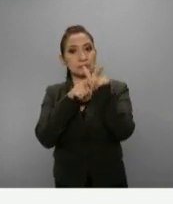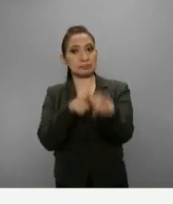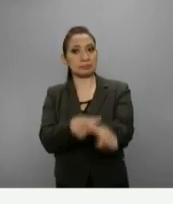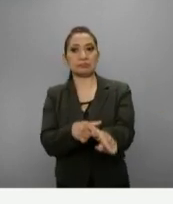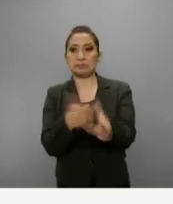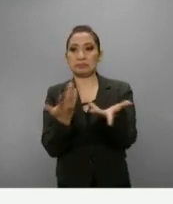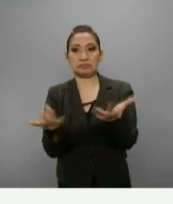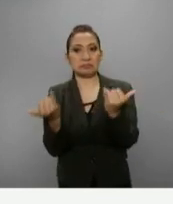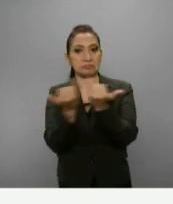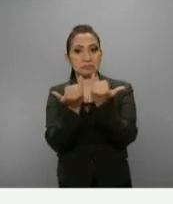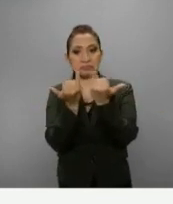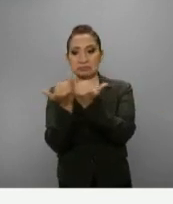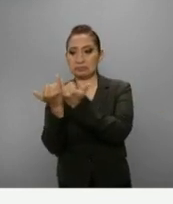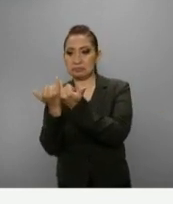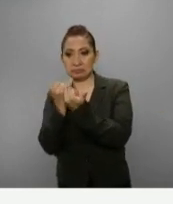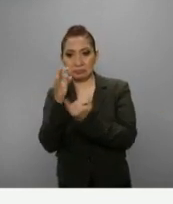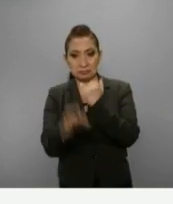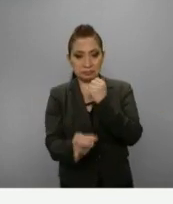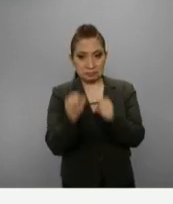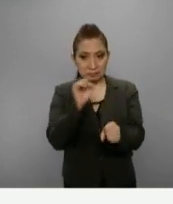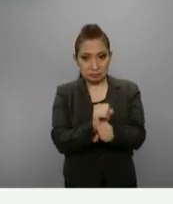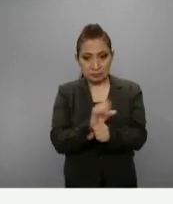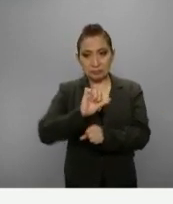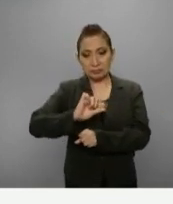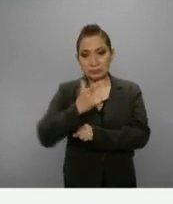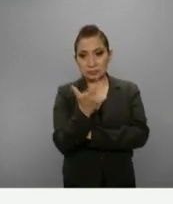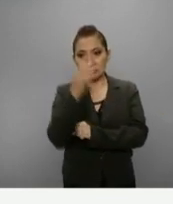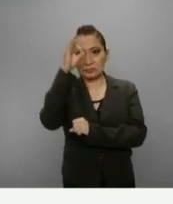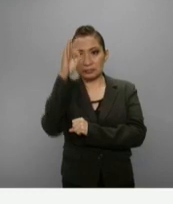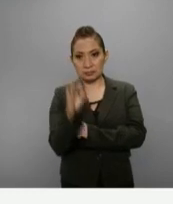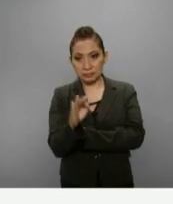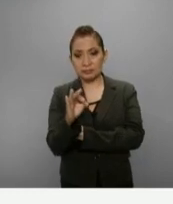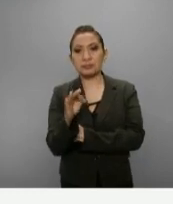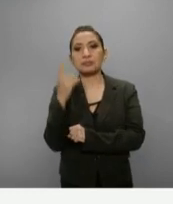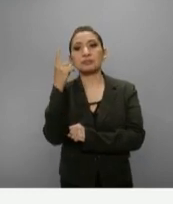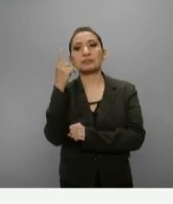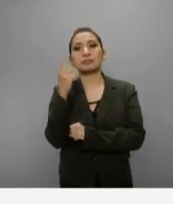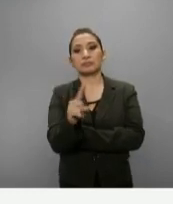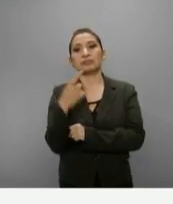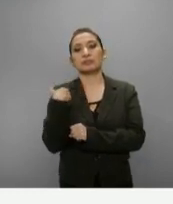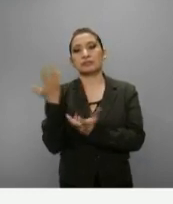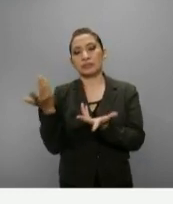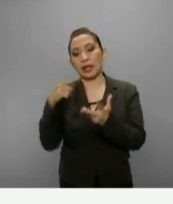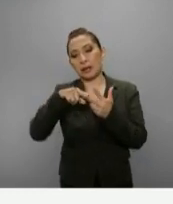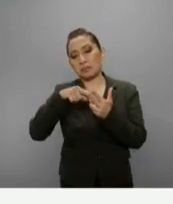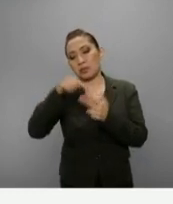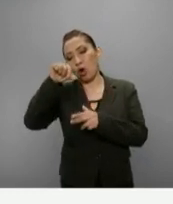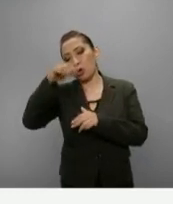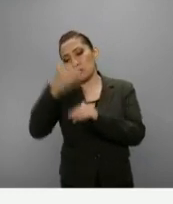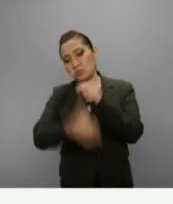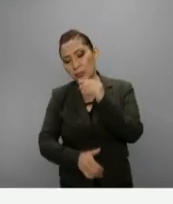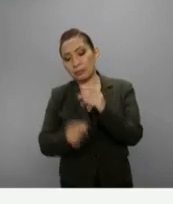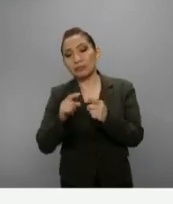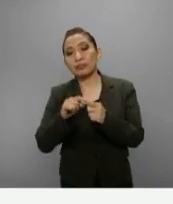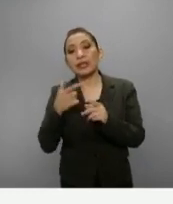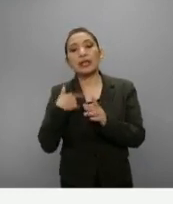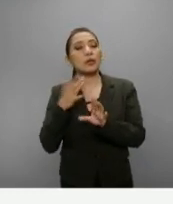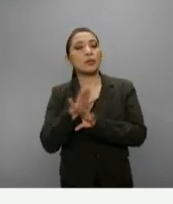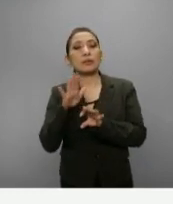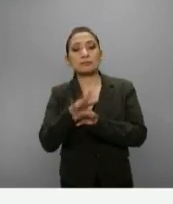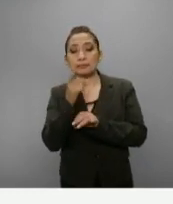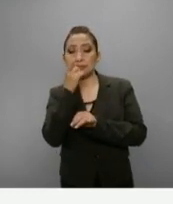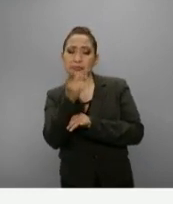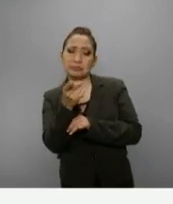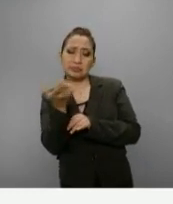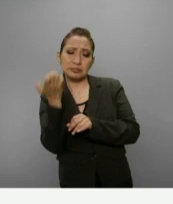mantiene prácticamente similar a la última semana, 77% para el corte del día de hoy, lo cual